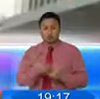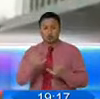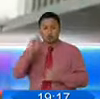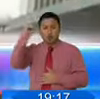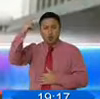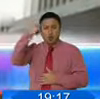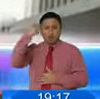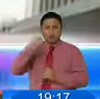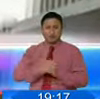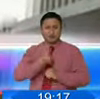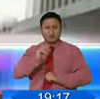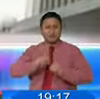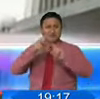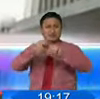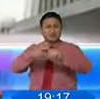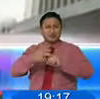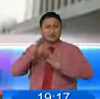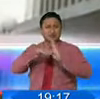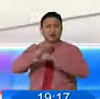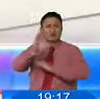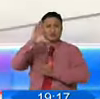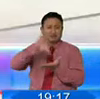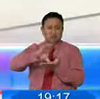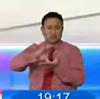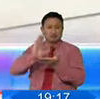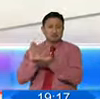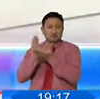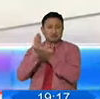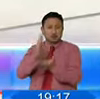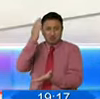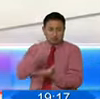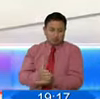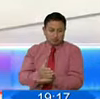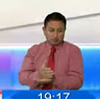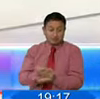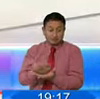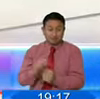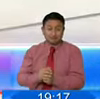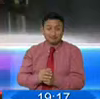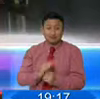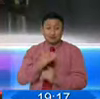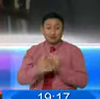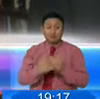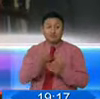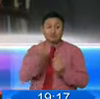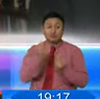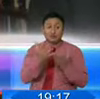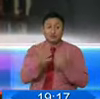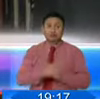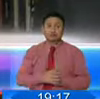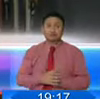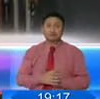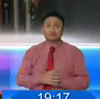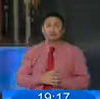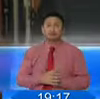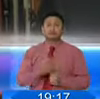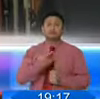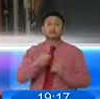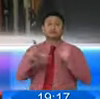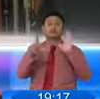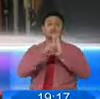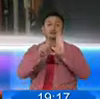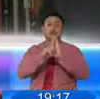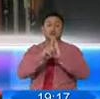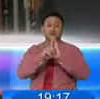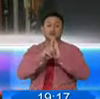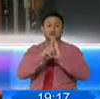pueda acceder a préstamos del Banco Central y del IES provocará una iliquidez fuerte. Esta ley le ata de pies y manos